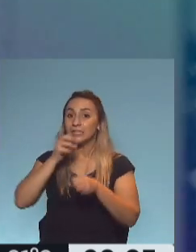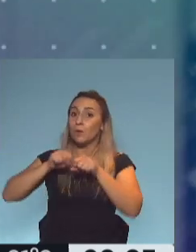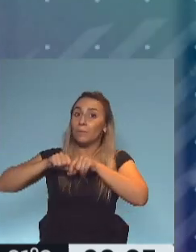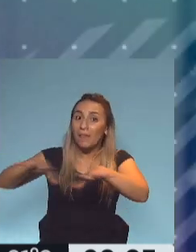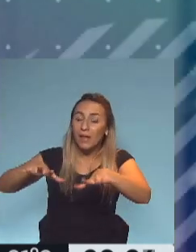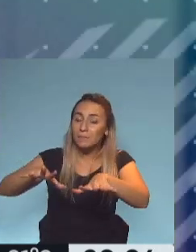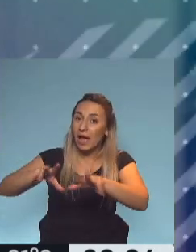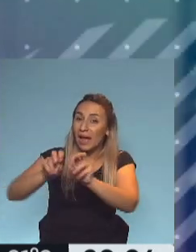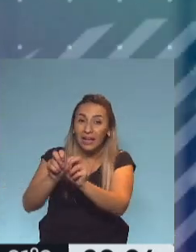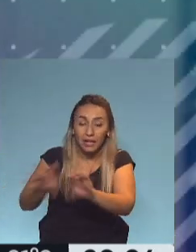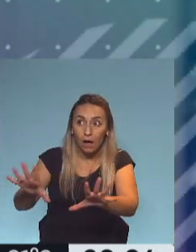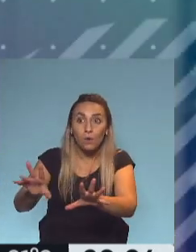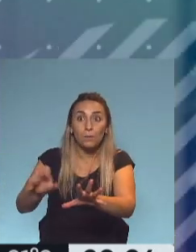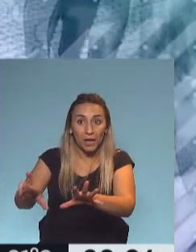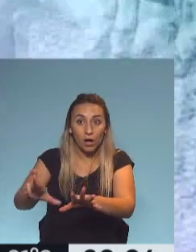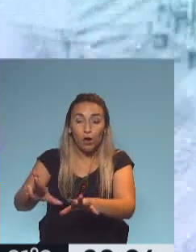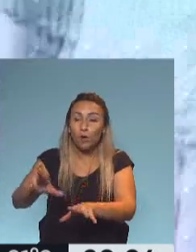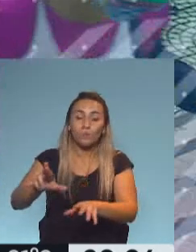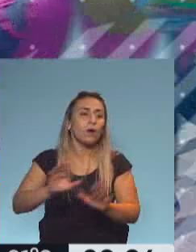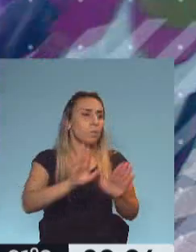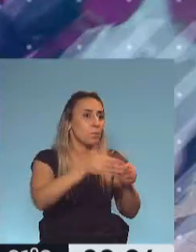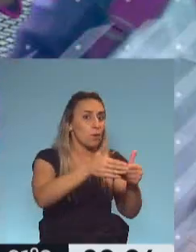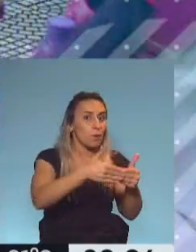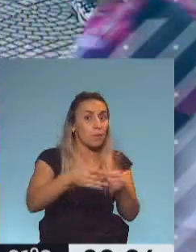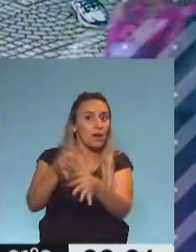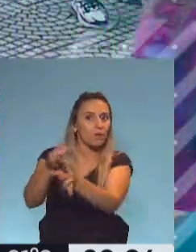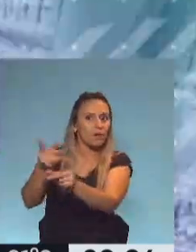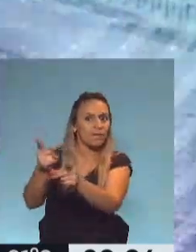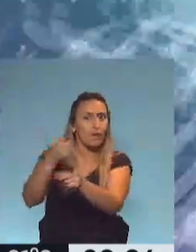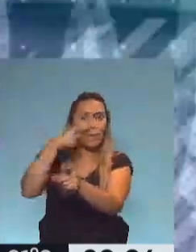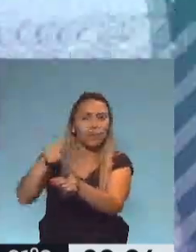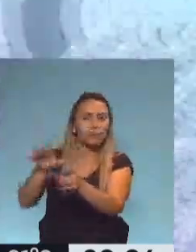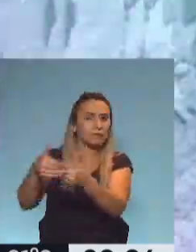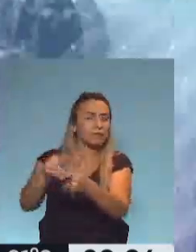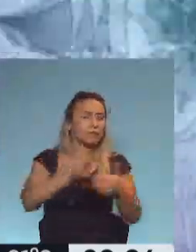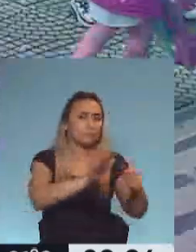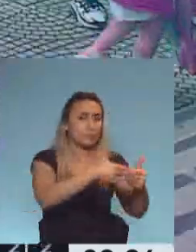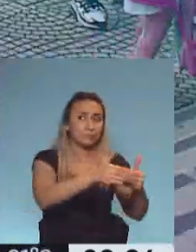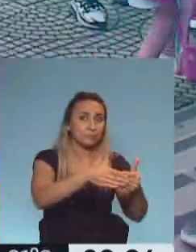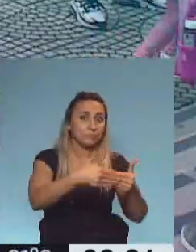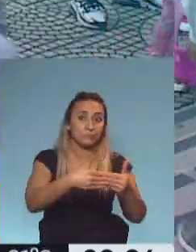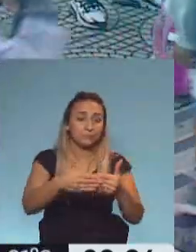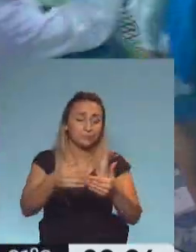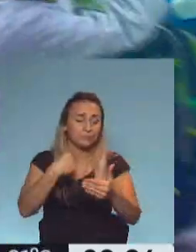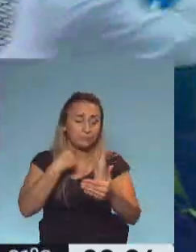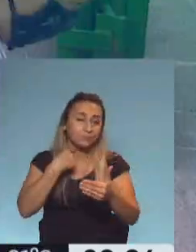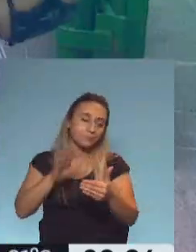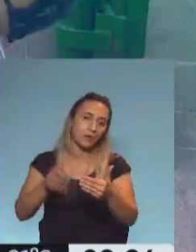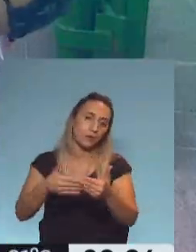lo último que tenemos que cerrar son las escuelas. Yo sostengo esa convicción. Lo último que tenemos que cerrar son las